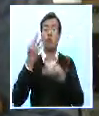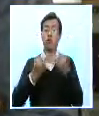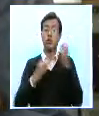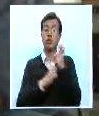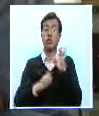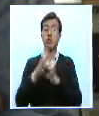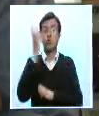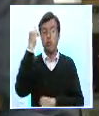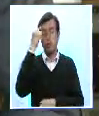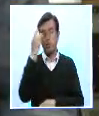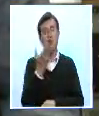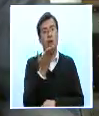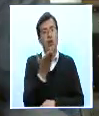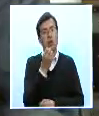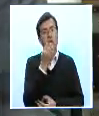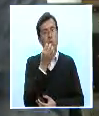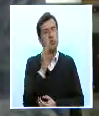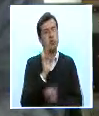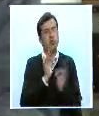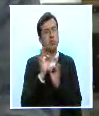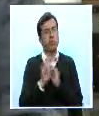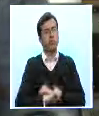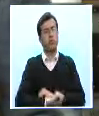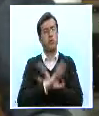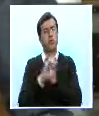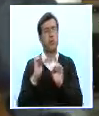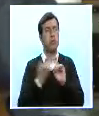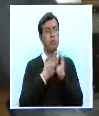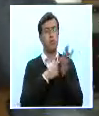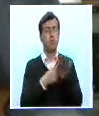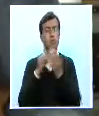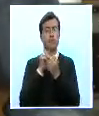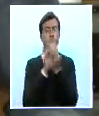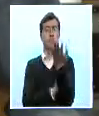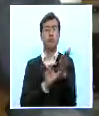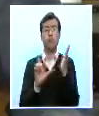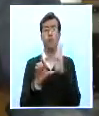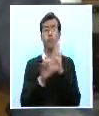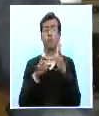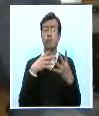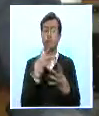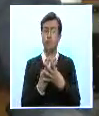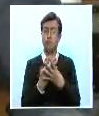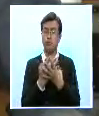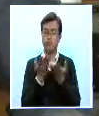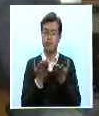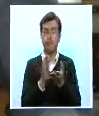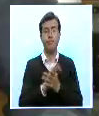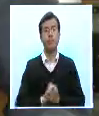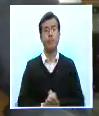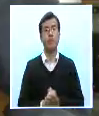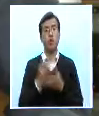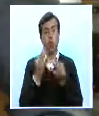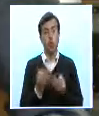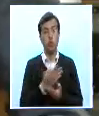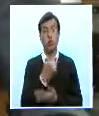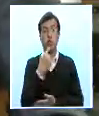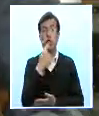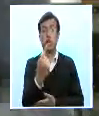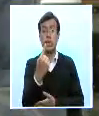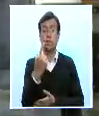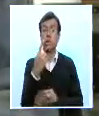del estado dando cuenta una explicación sobre este primer debate del proyecto de reformas al código orgánico integral penal que tipifican